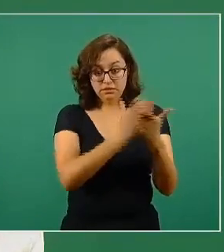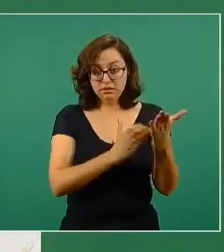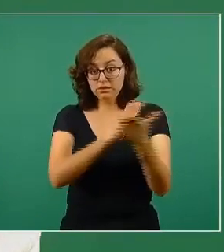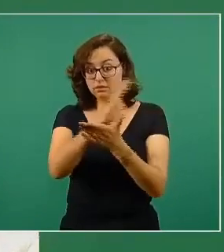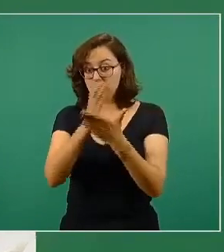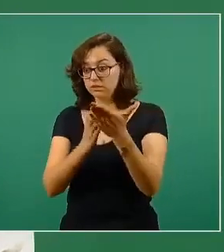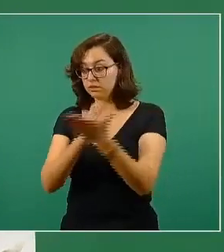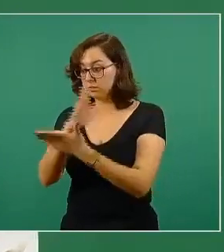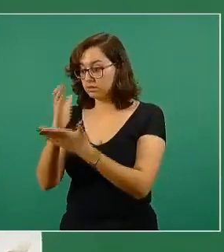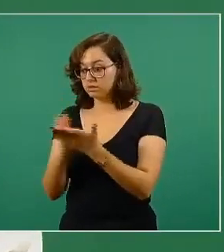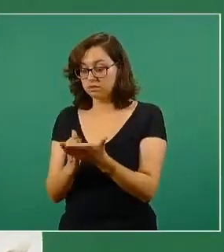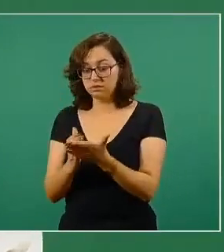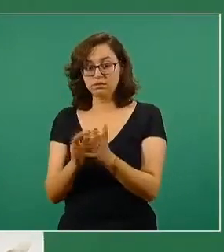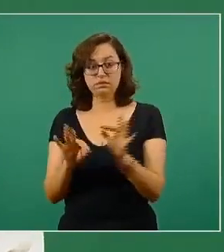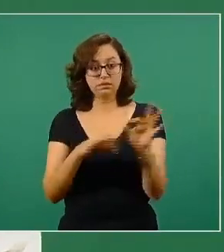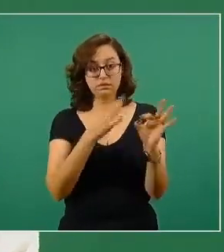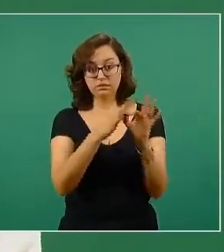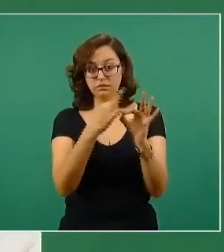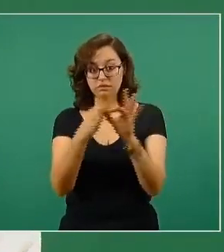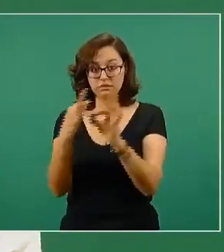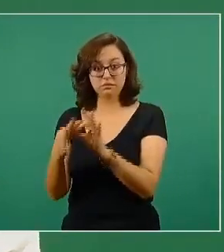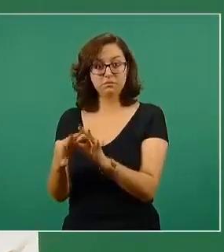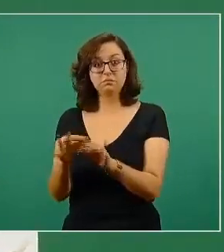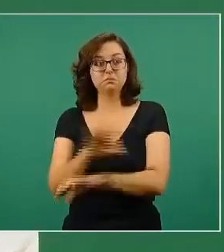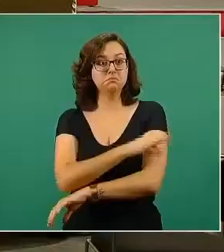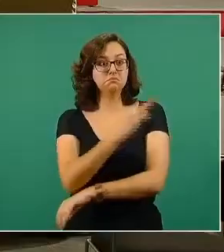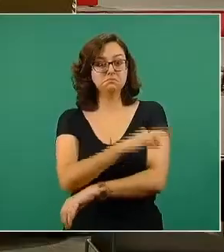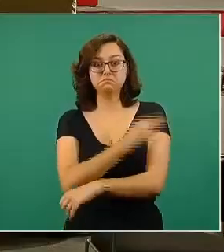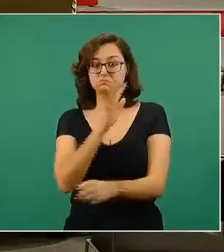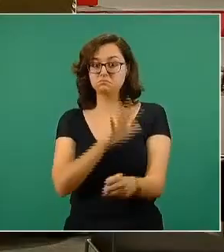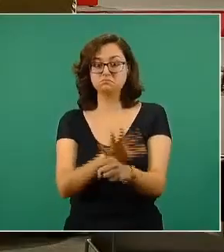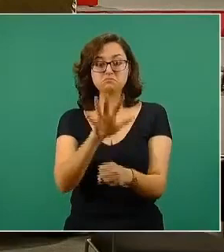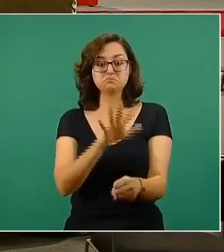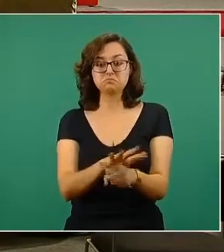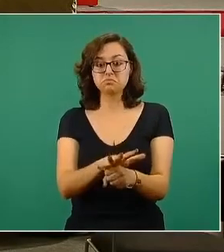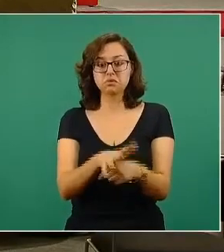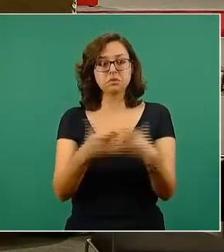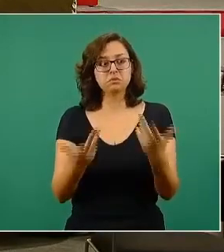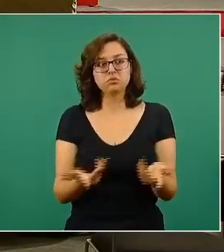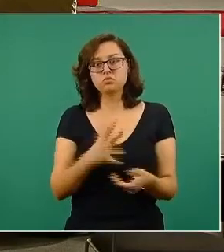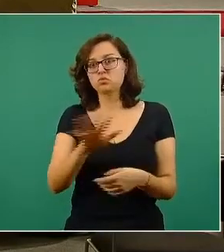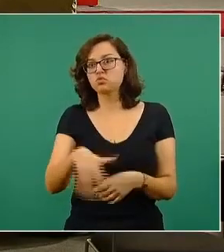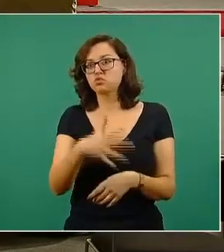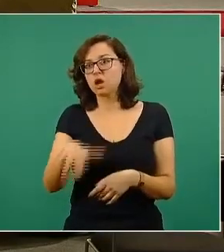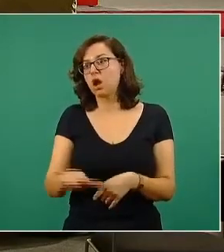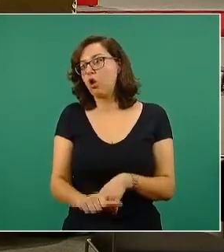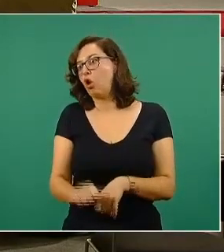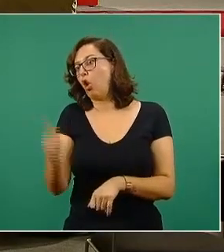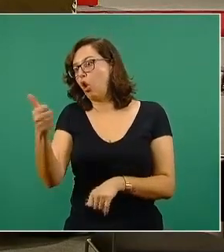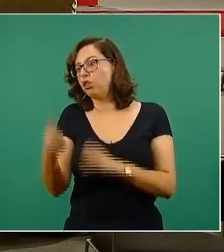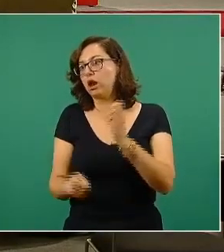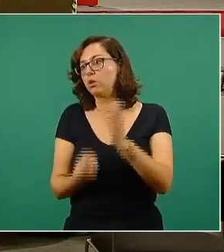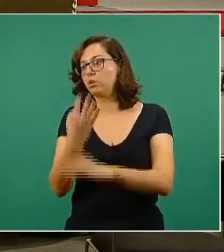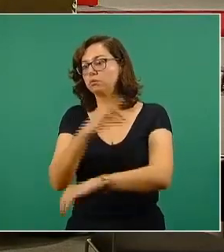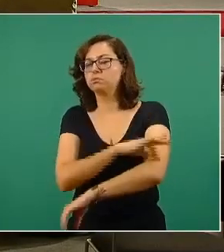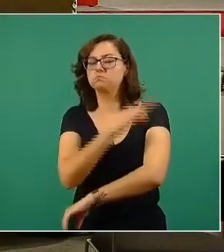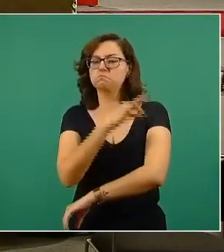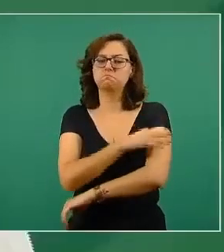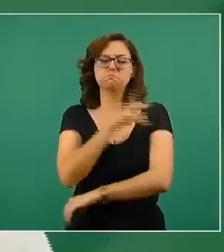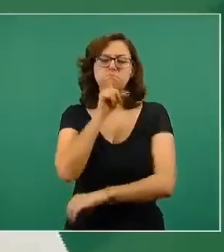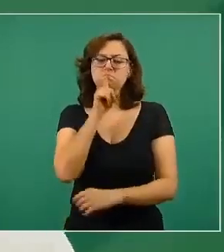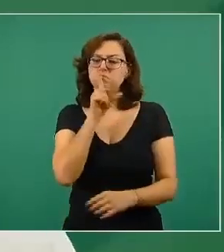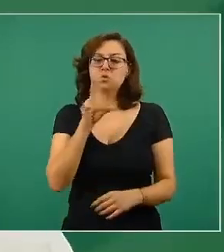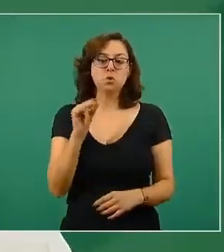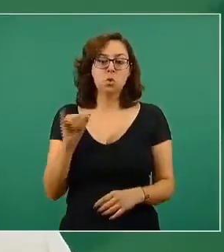permiten tener, como es el caso, suficiente vacuna, ya no estamos interesados en adquirir otras vacunas.